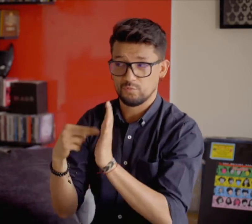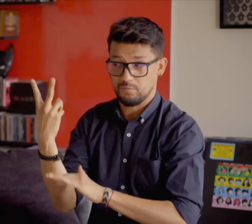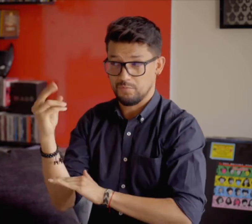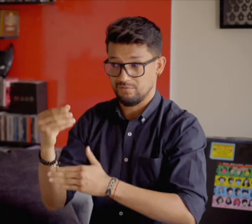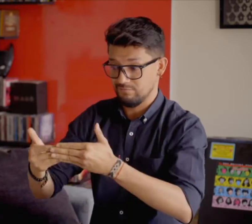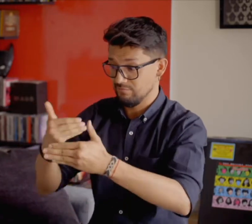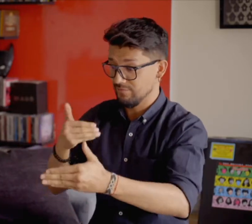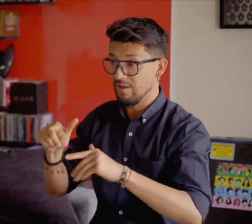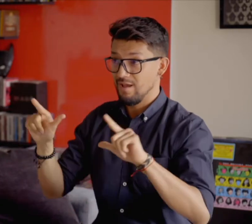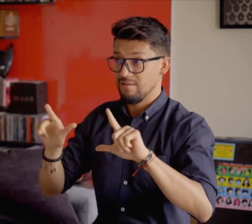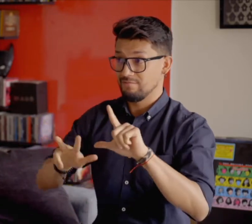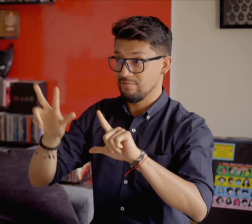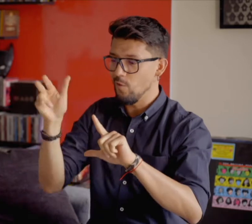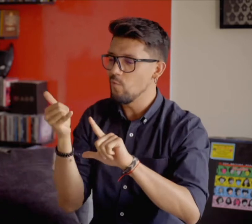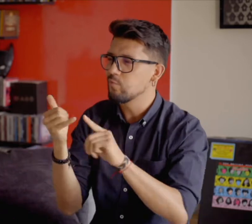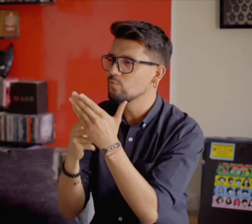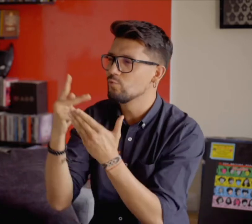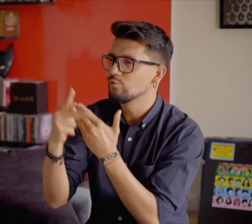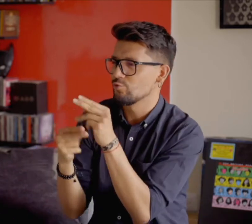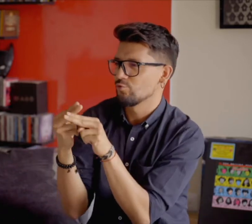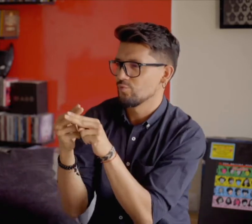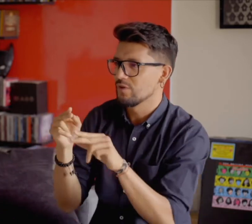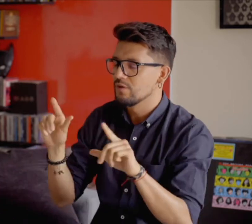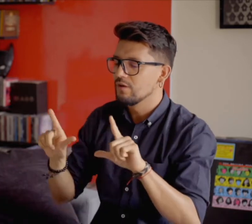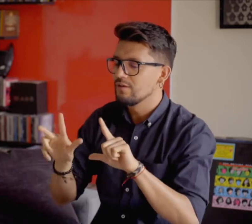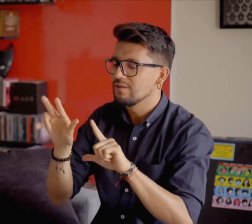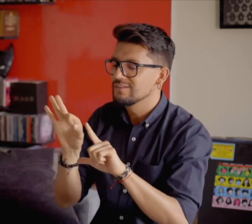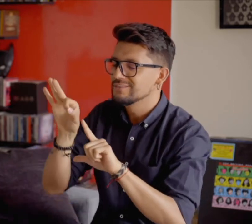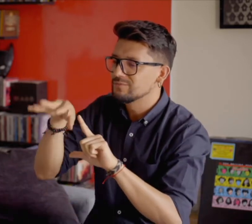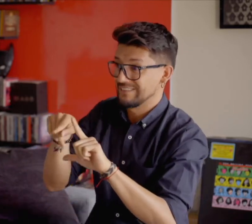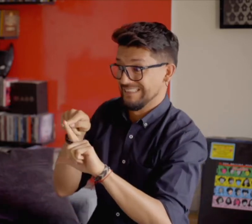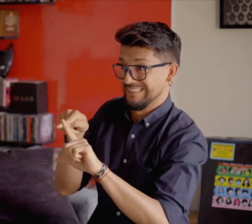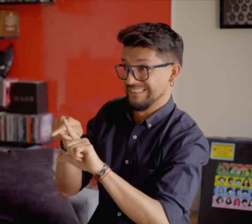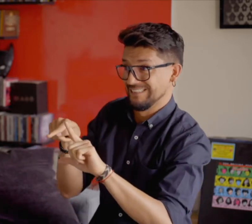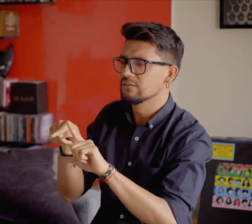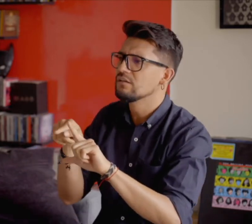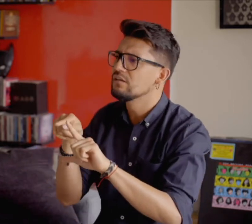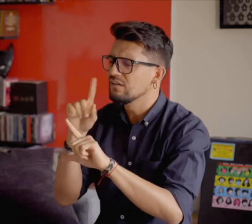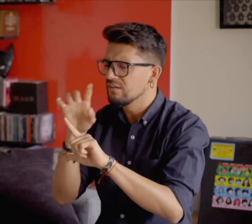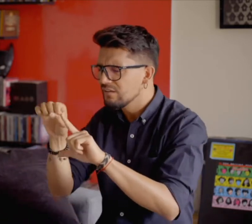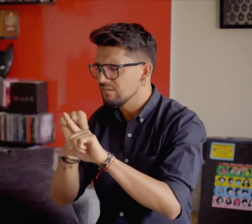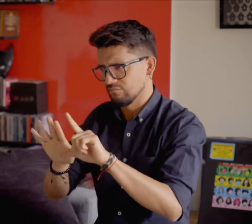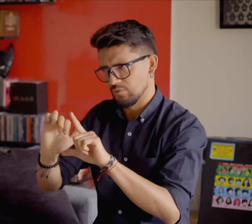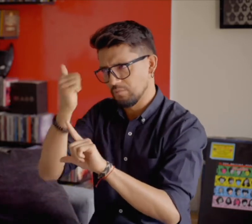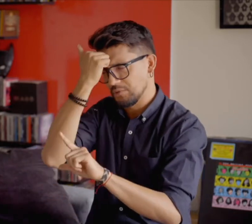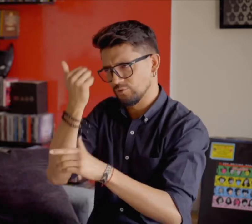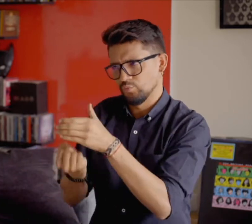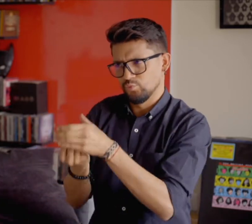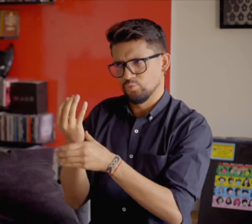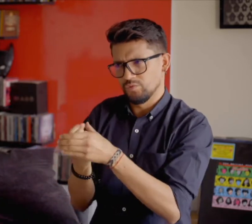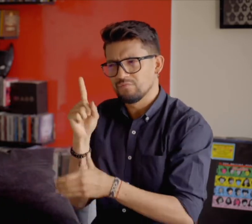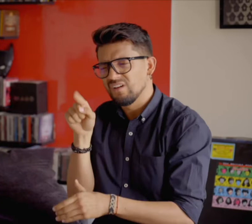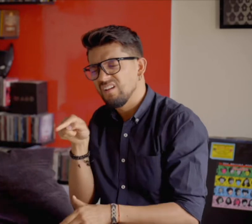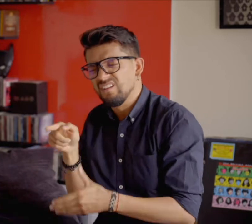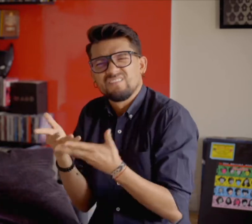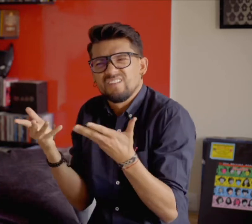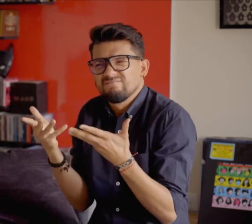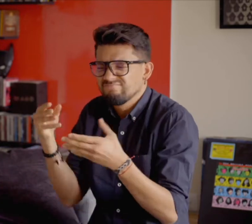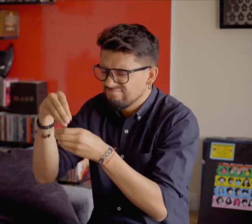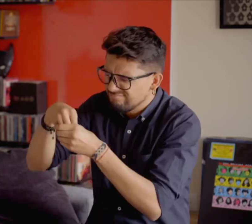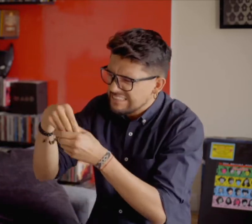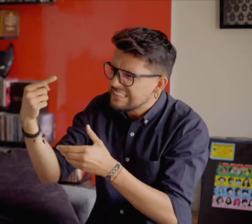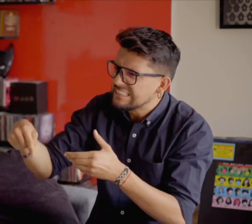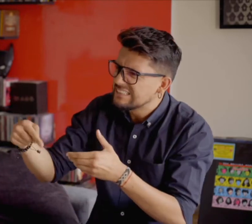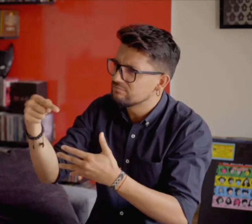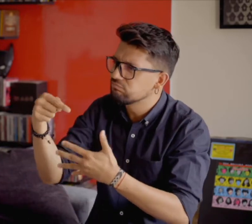Rodrigo, en 2020 presenciamos el nacimiento del Semillero 13 como ventana principal para la coproducción del canal.